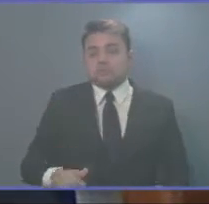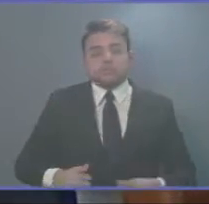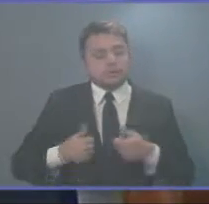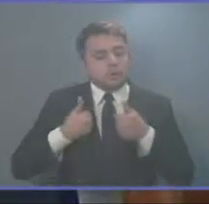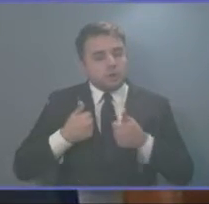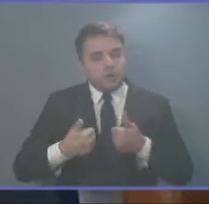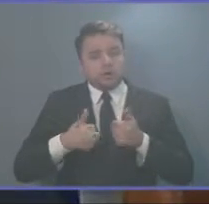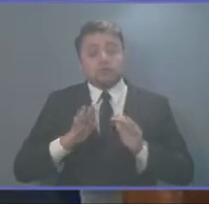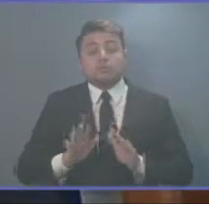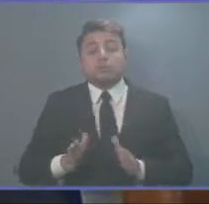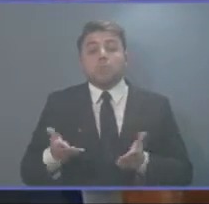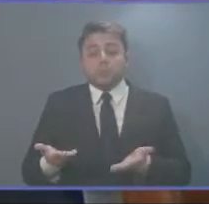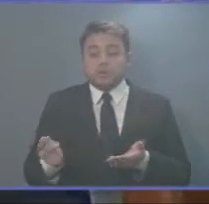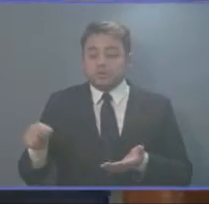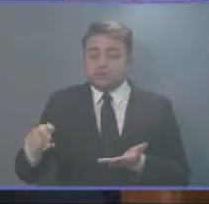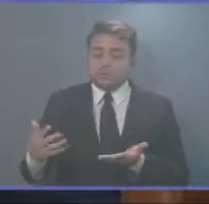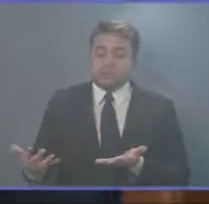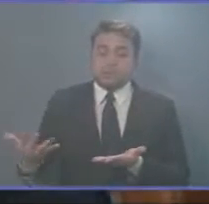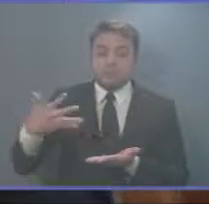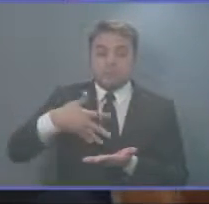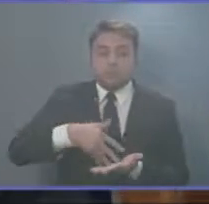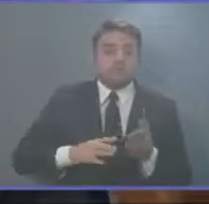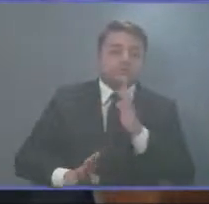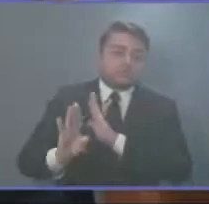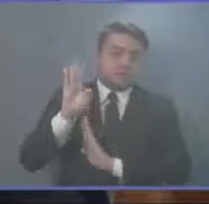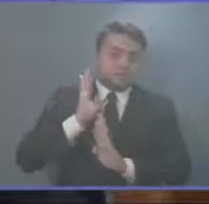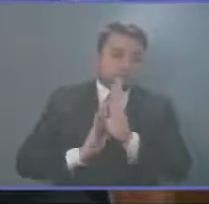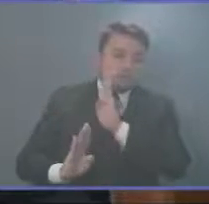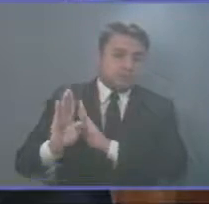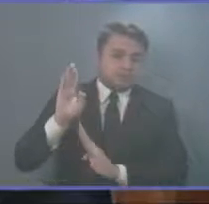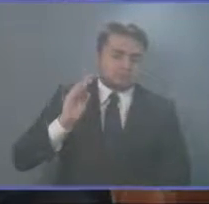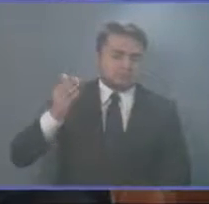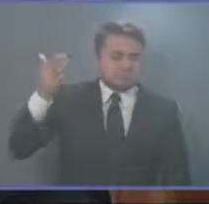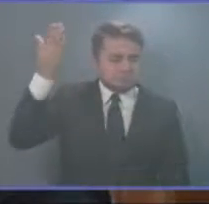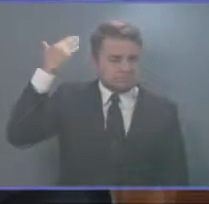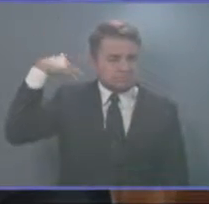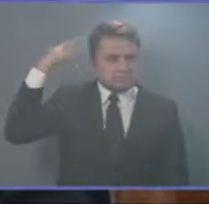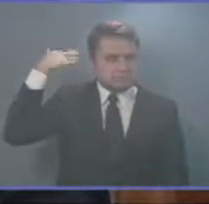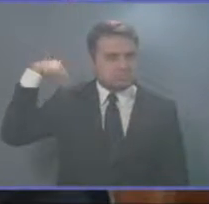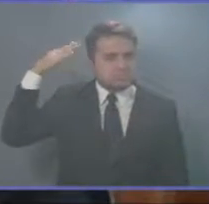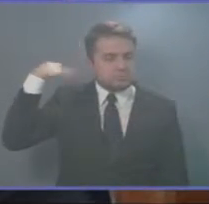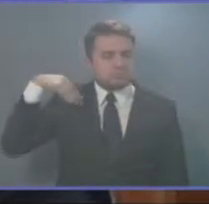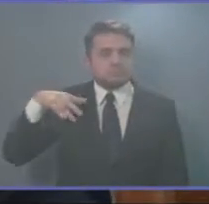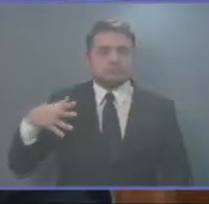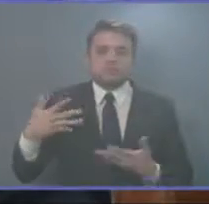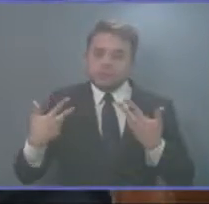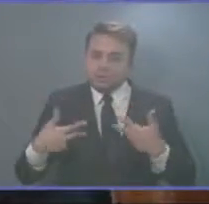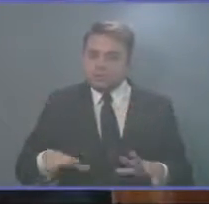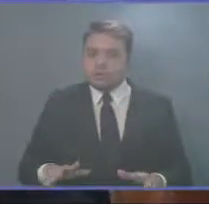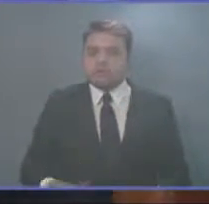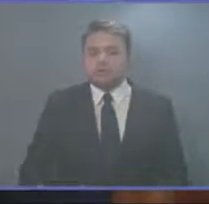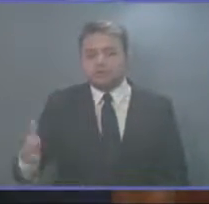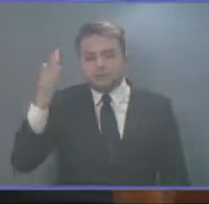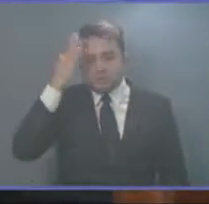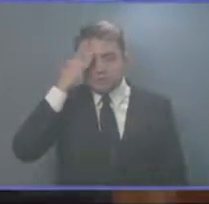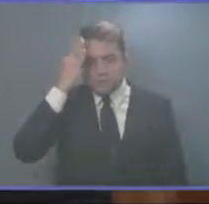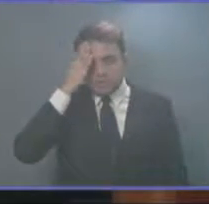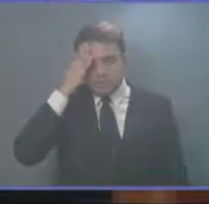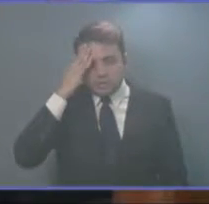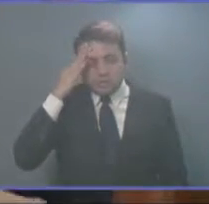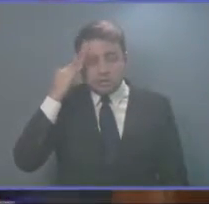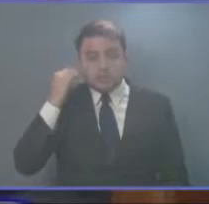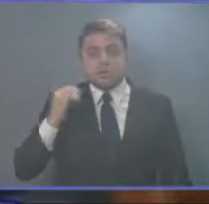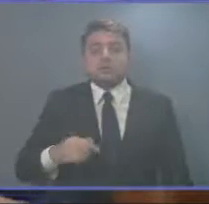pueblo histórico, un pueblo con una gran trayectoria en la que se puede convivir de una